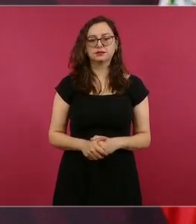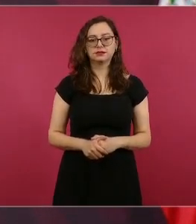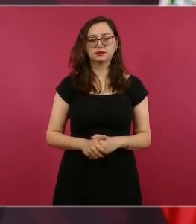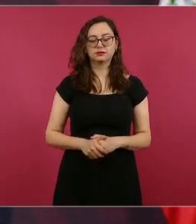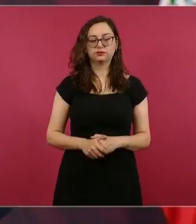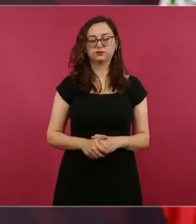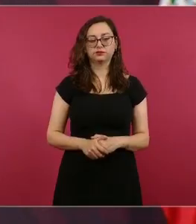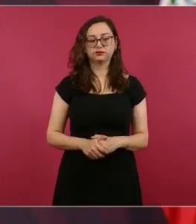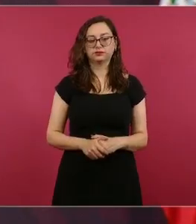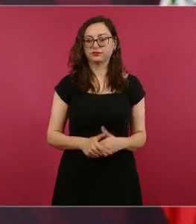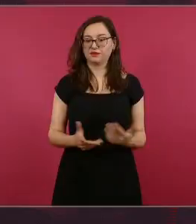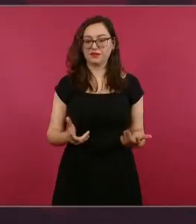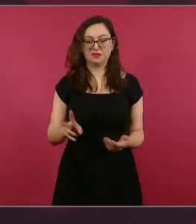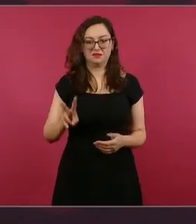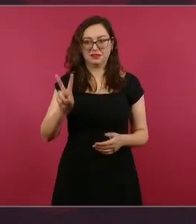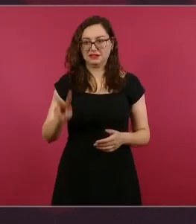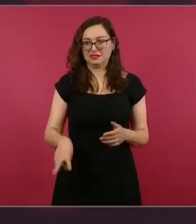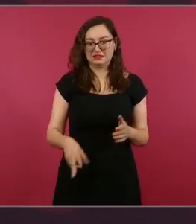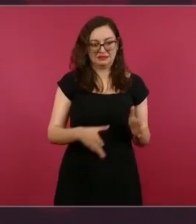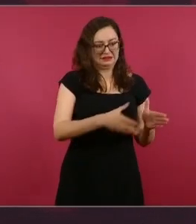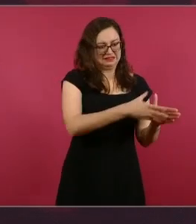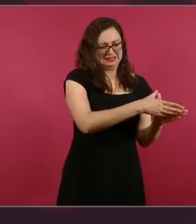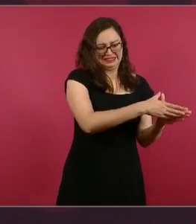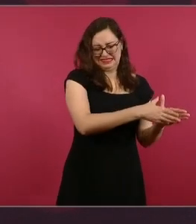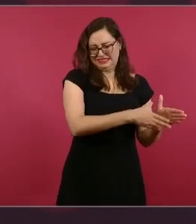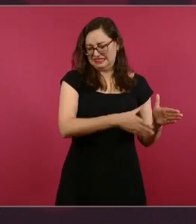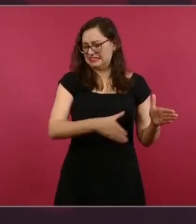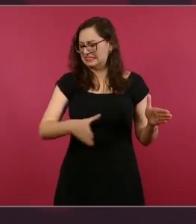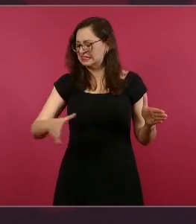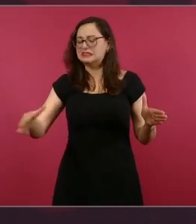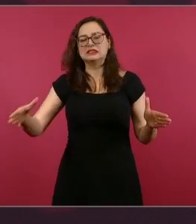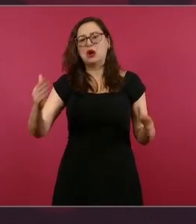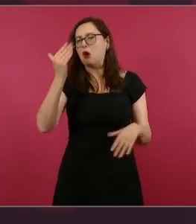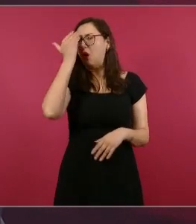un periodo decadente.